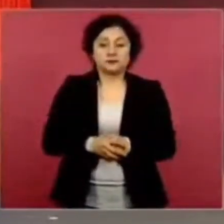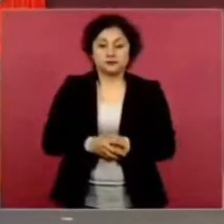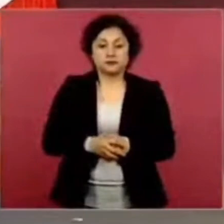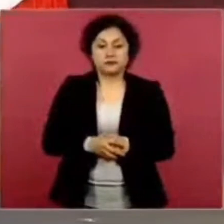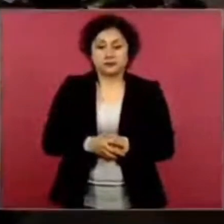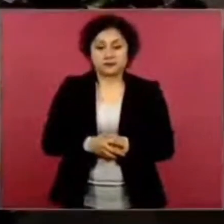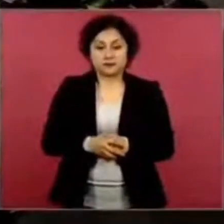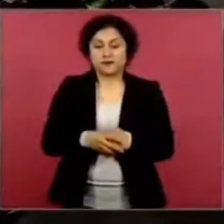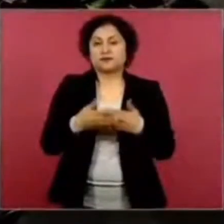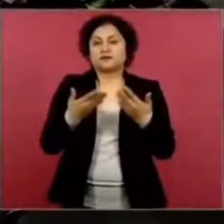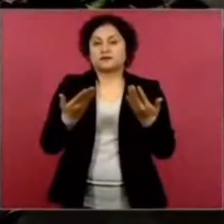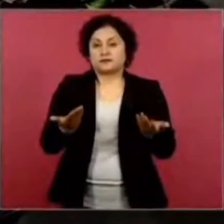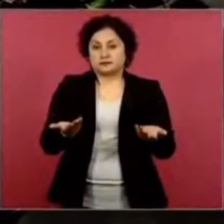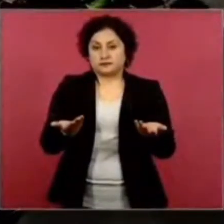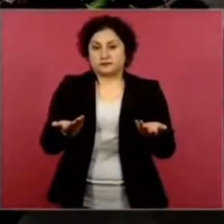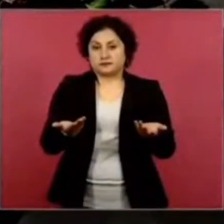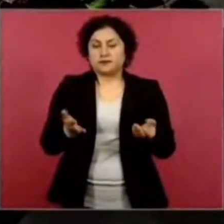¿qué lo lleva?